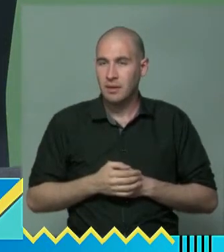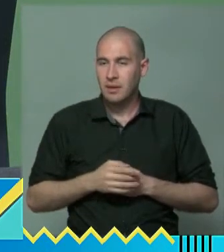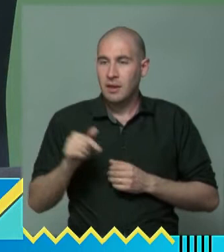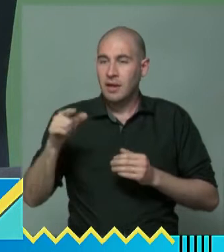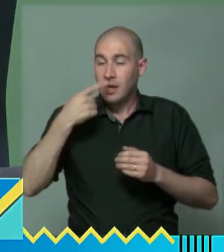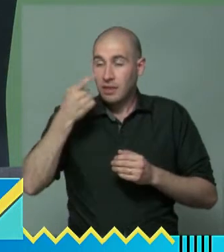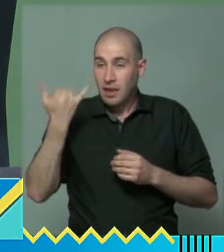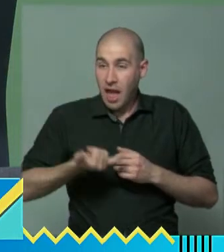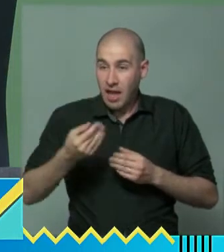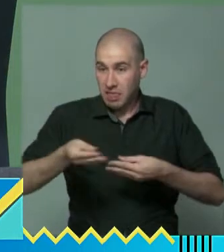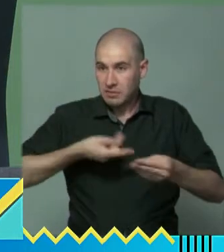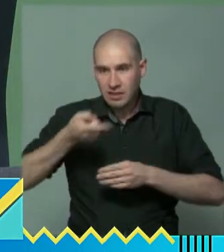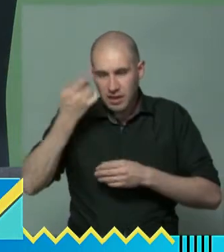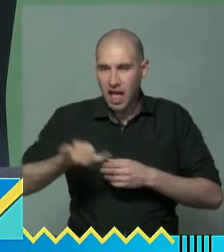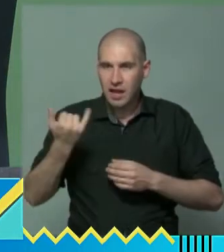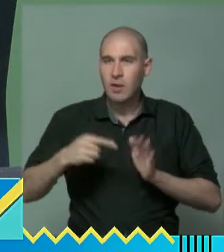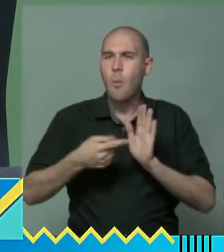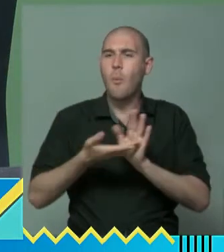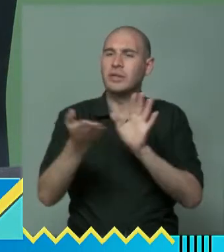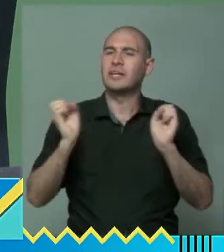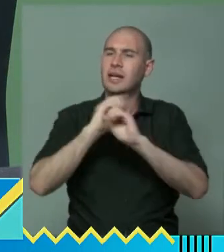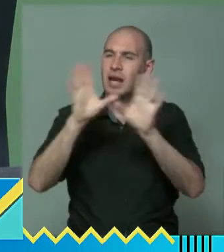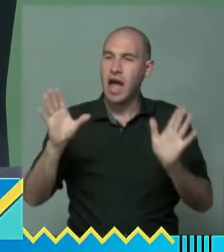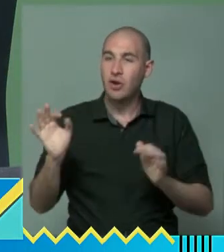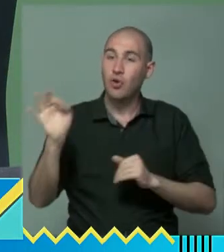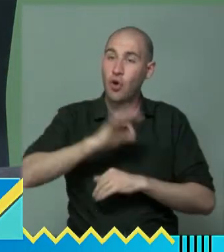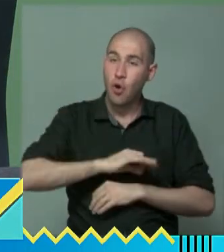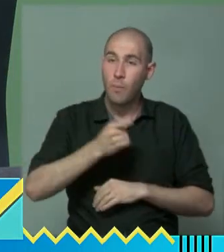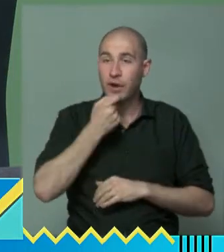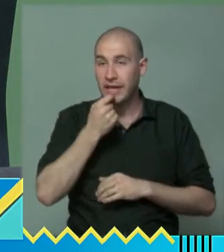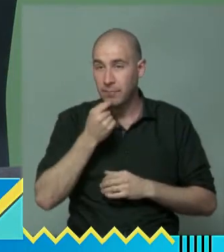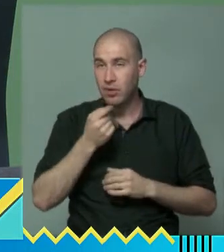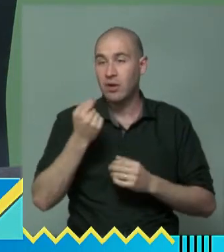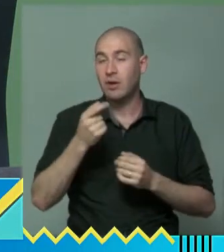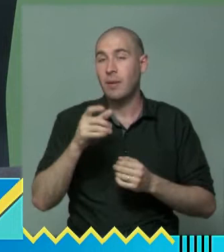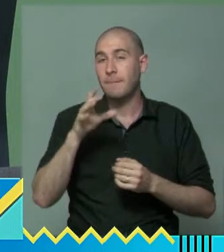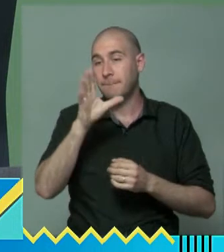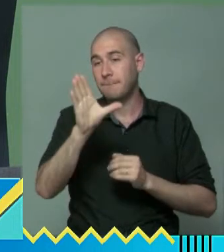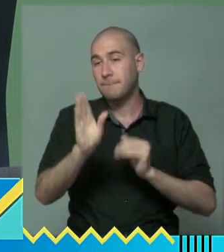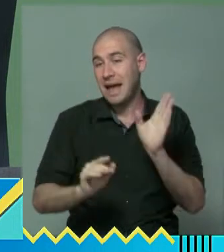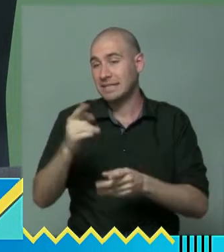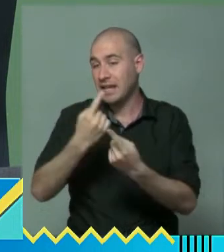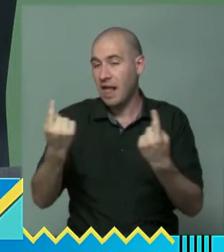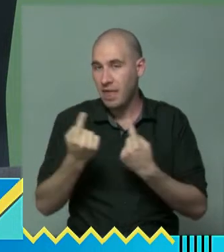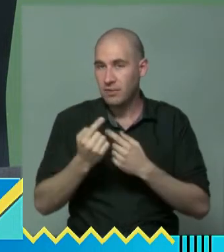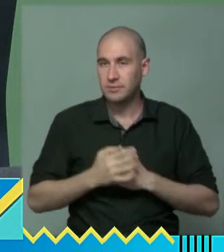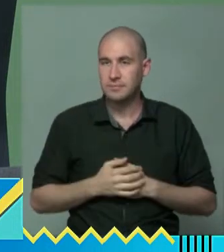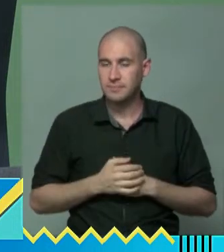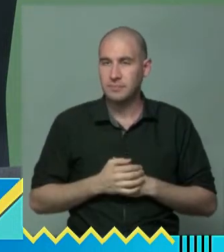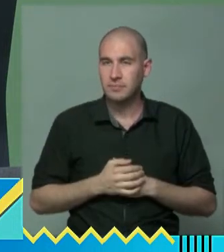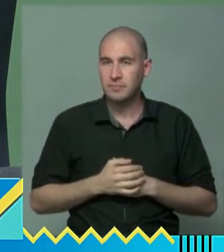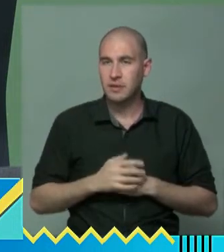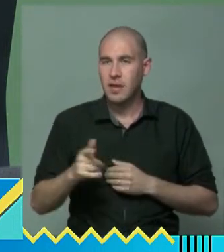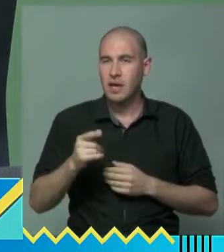está el interés empresarial de mostrar transparencia o si realmente cada estado de cada país realiza